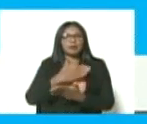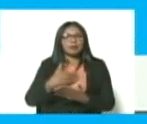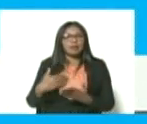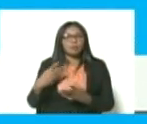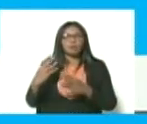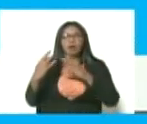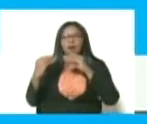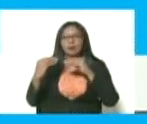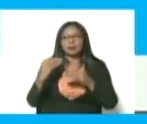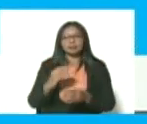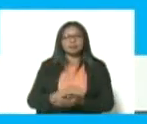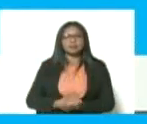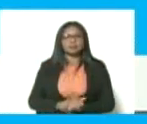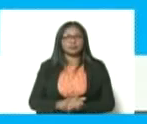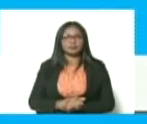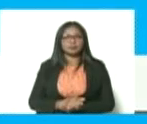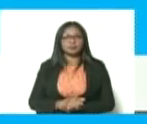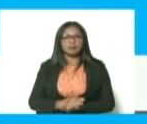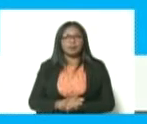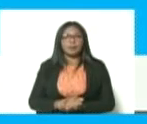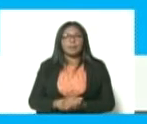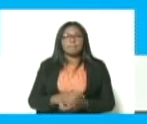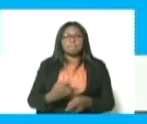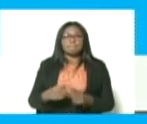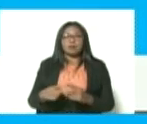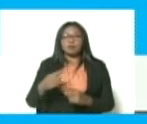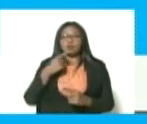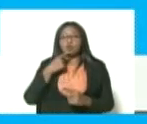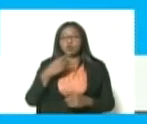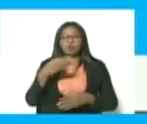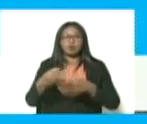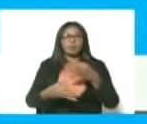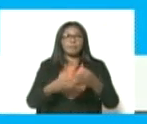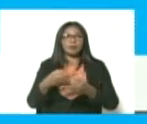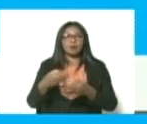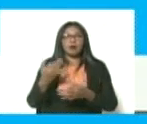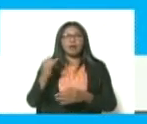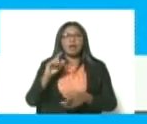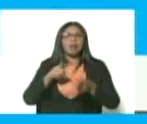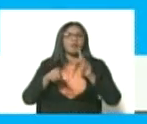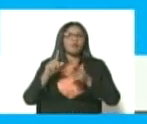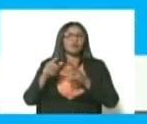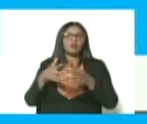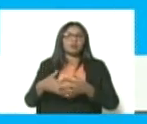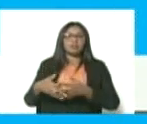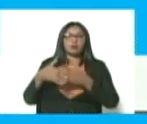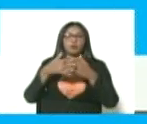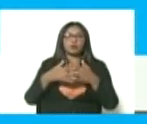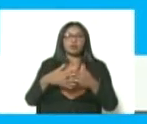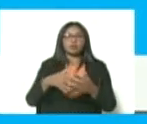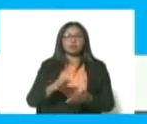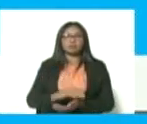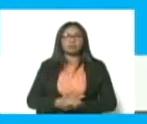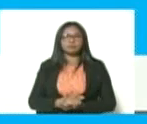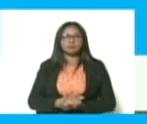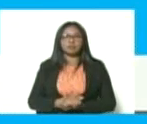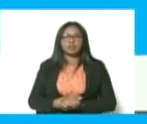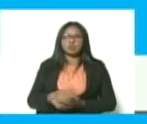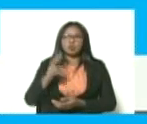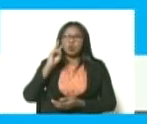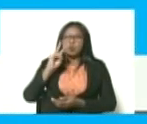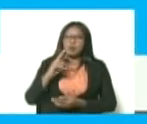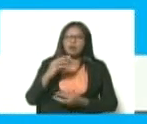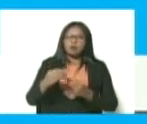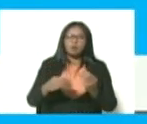diálogo. Lo que pasa es que cuando yo digo esto, hay sectores en Estados Unidos que lo interpretan como un gesto